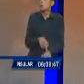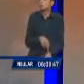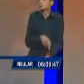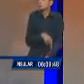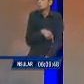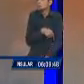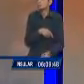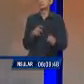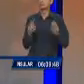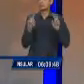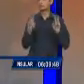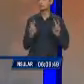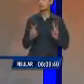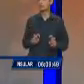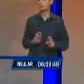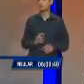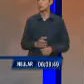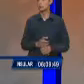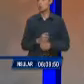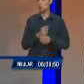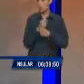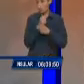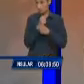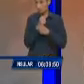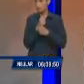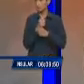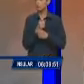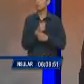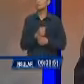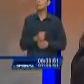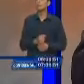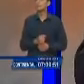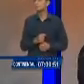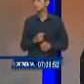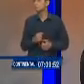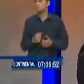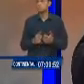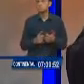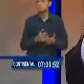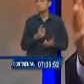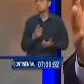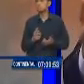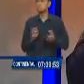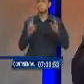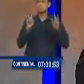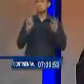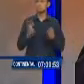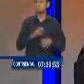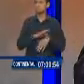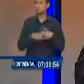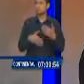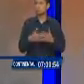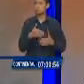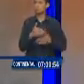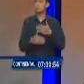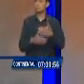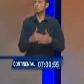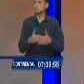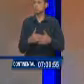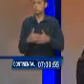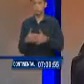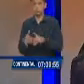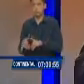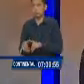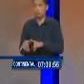en temas de seguridad previsional no maneja las cifras y los procesos en los mismos